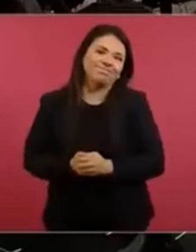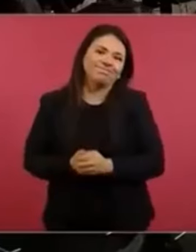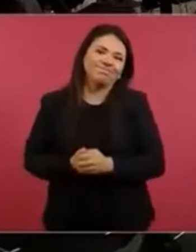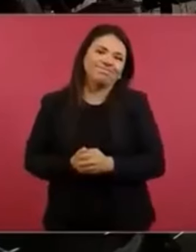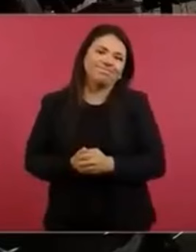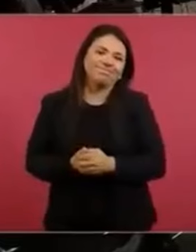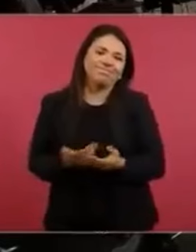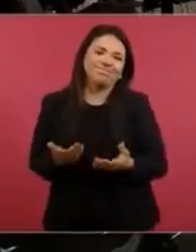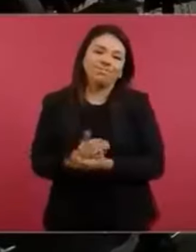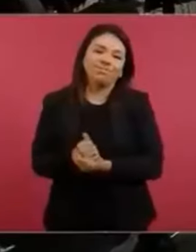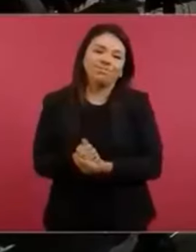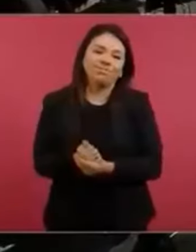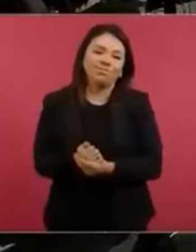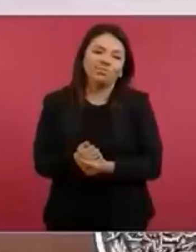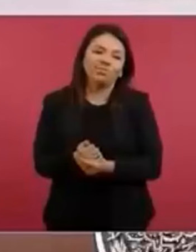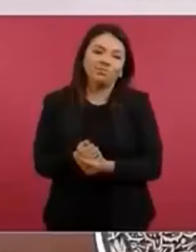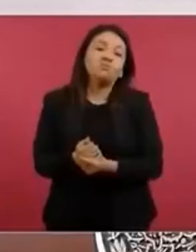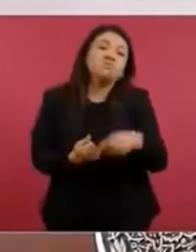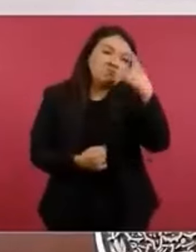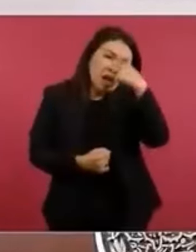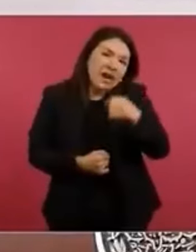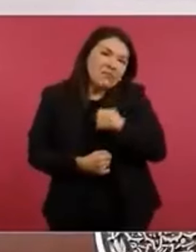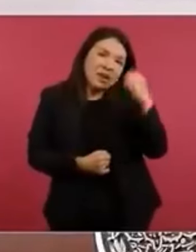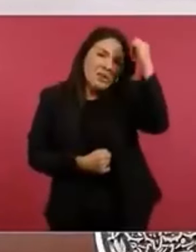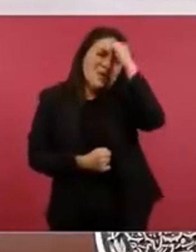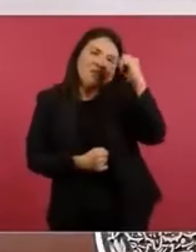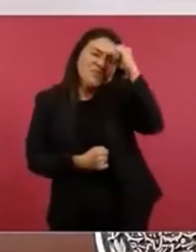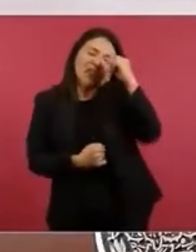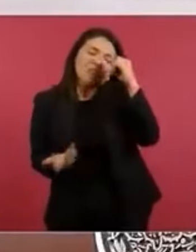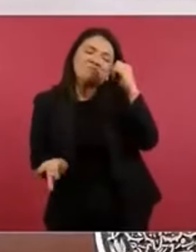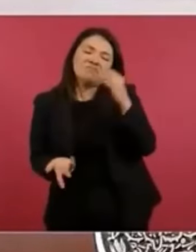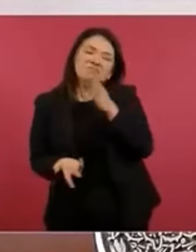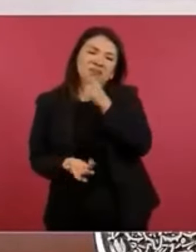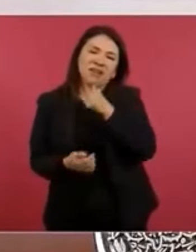O sea, ¿para qué opino?